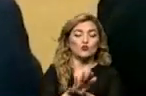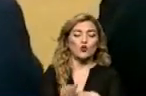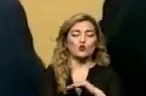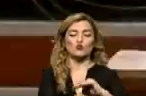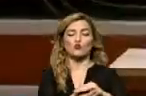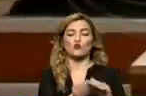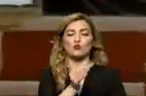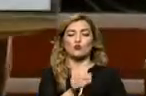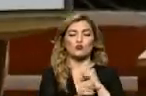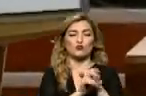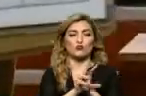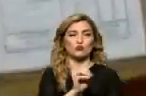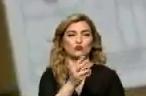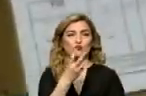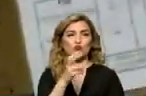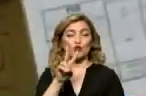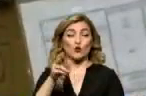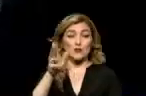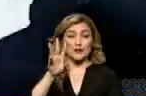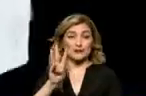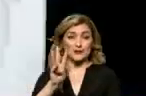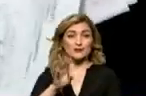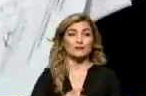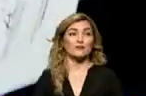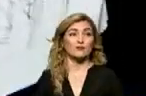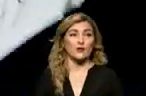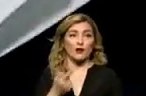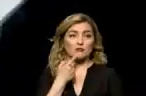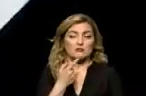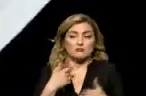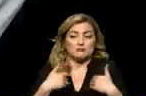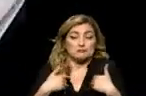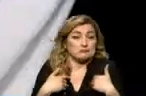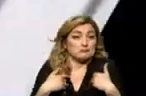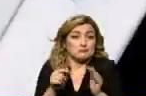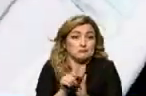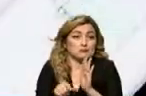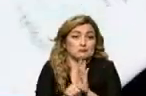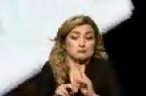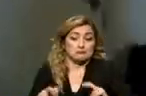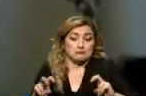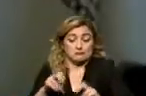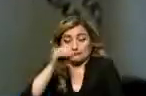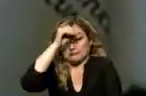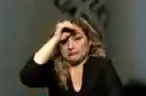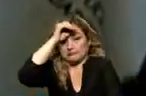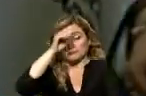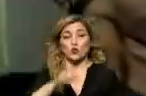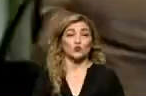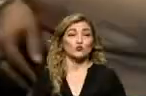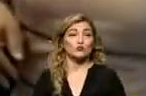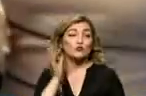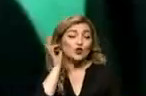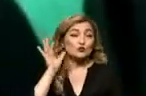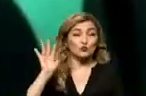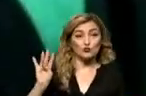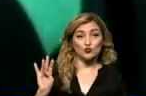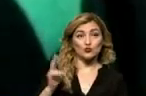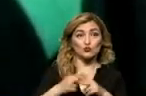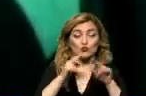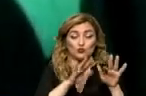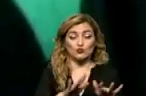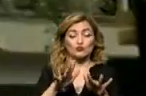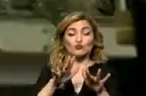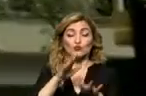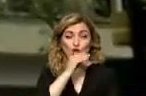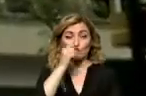Sobornos 2012-2016. Entonces aseguró no conocer detalles de la investigación, pese a que su esposa, exsecretaria de